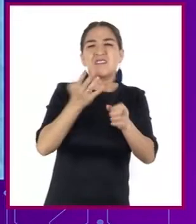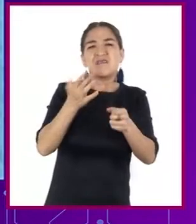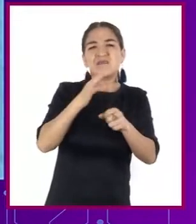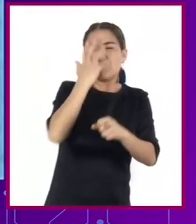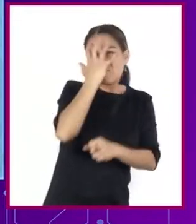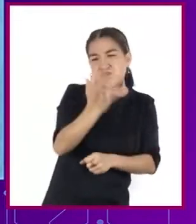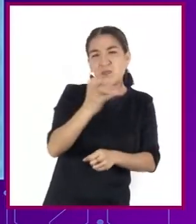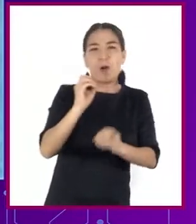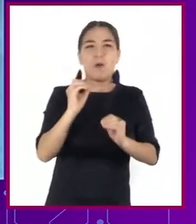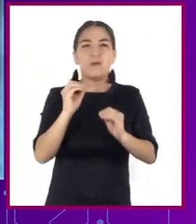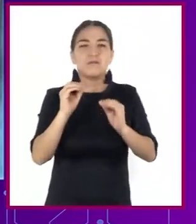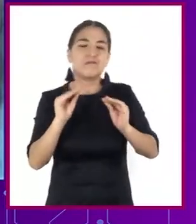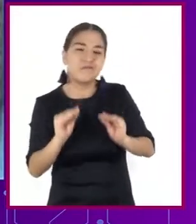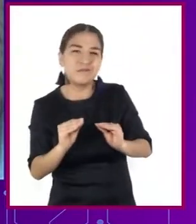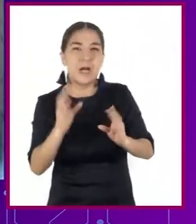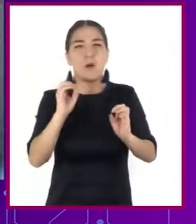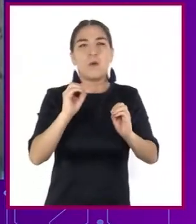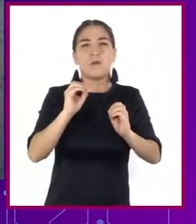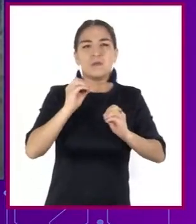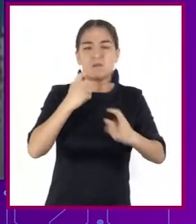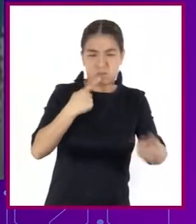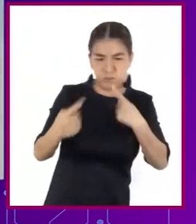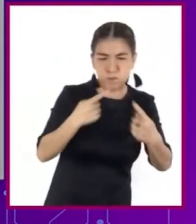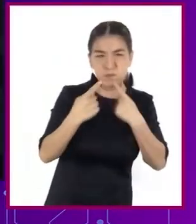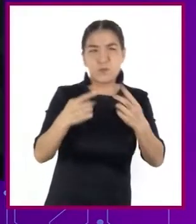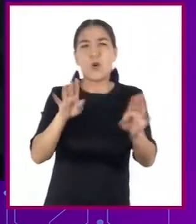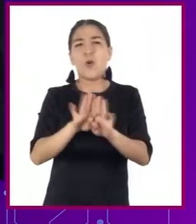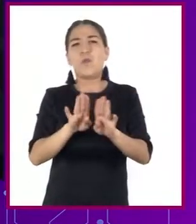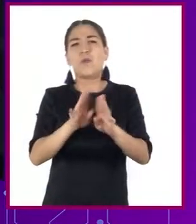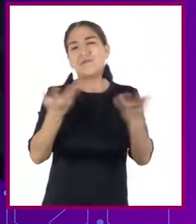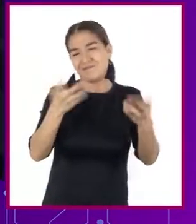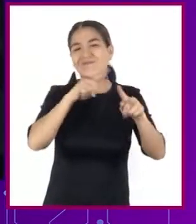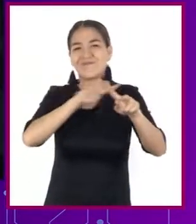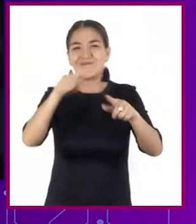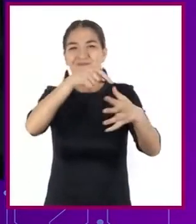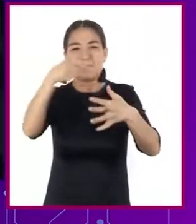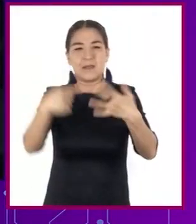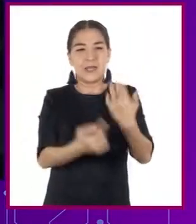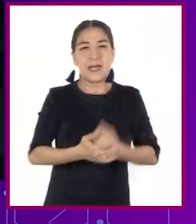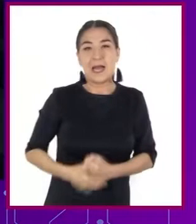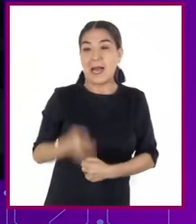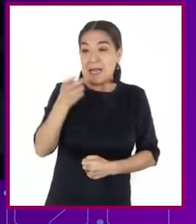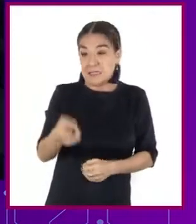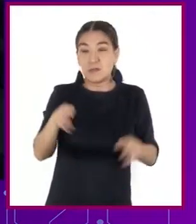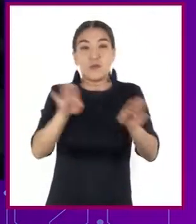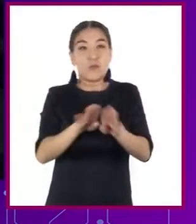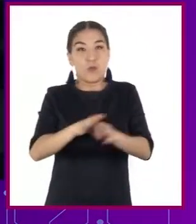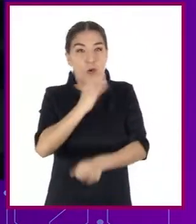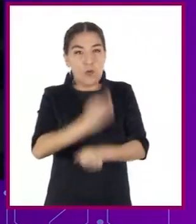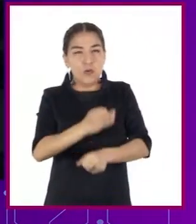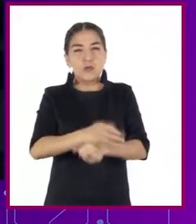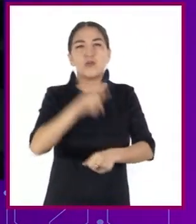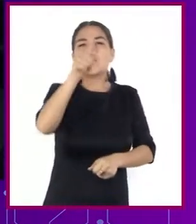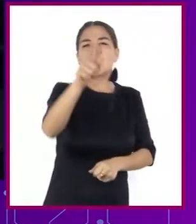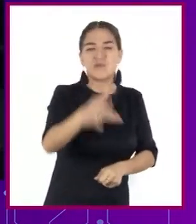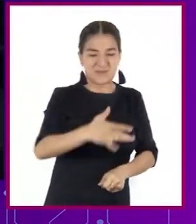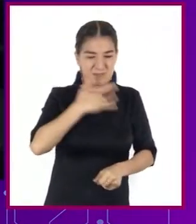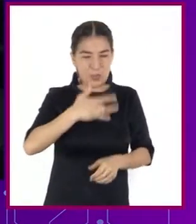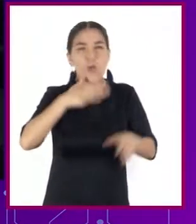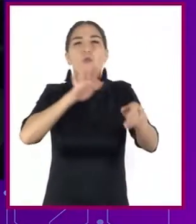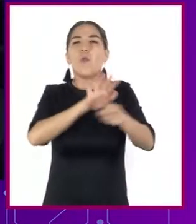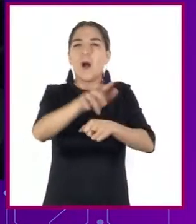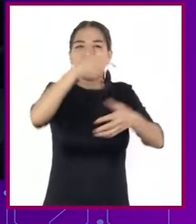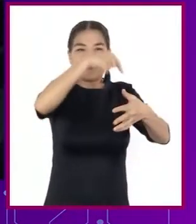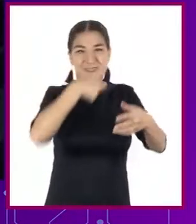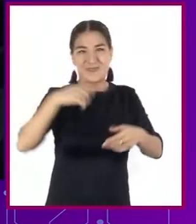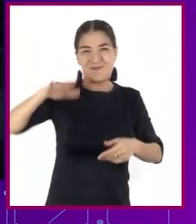serio, reservado y crítico, entre otras. Te invito a que en este momento descubras cuáles son algunos rasgos